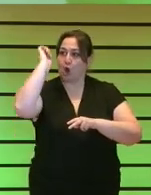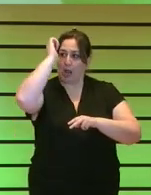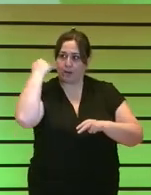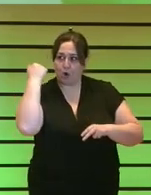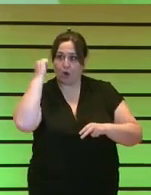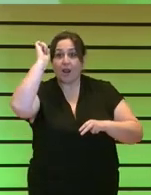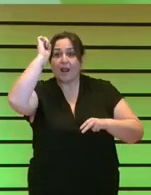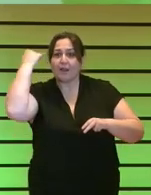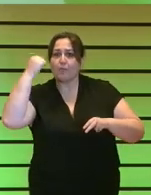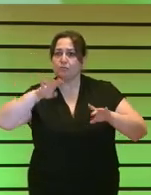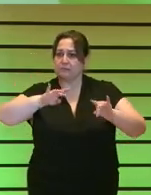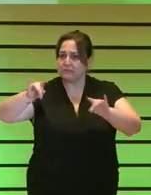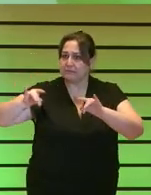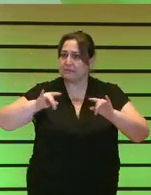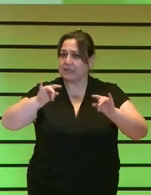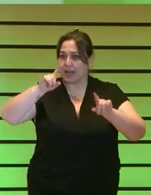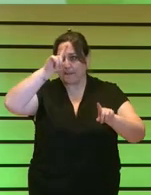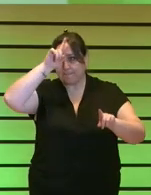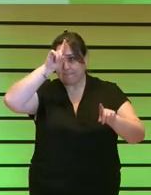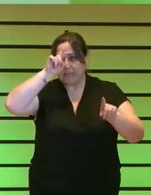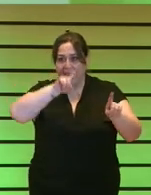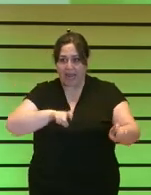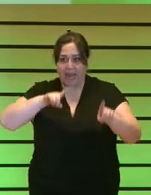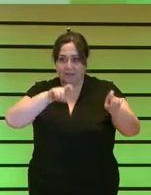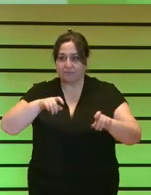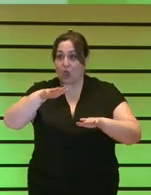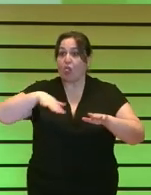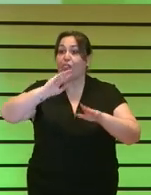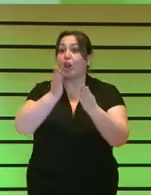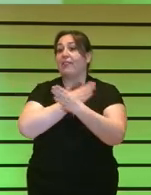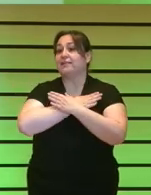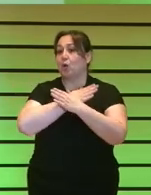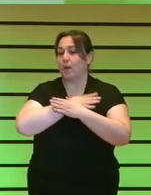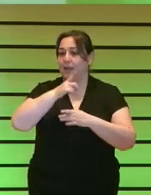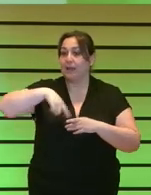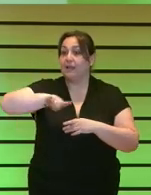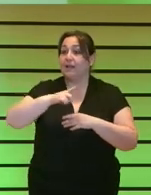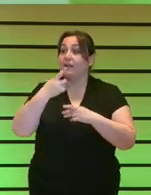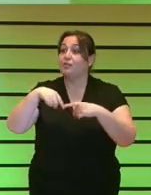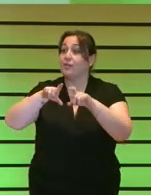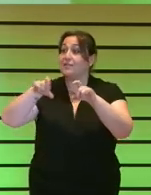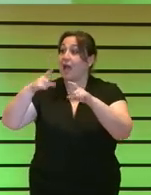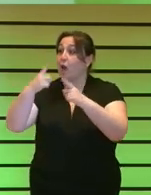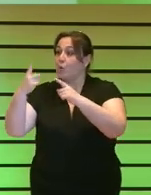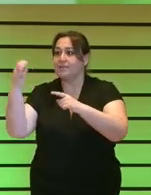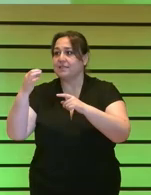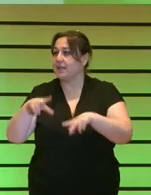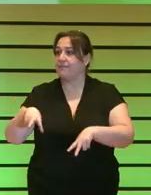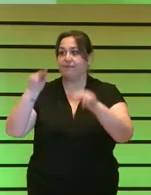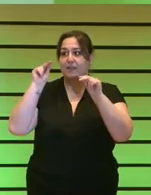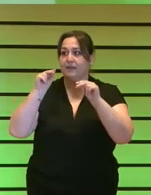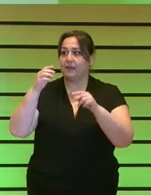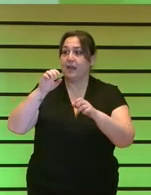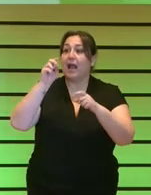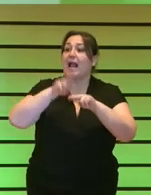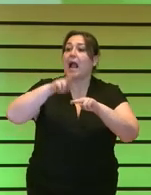y de Carbón sobre todo la zona de teruel etcétera Pues con marcas que tienen que dejar de quemar carbón de extraer carbón y de quemar carbón y